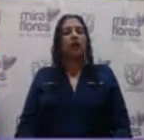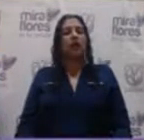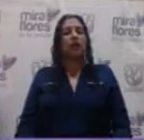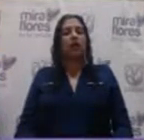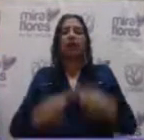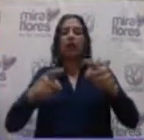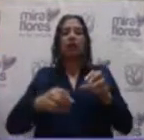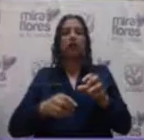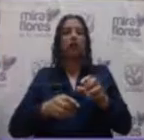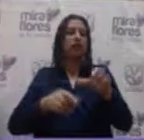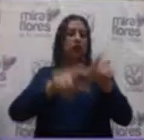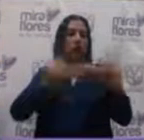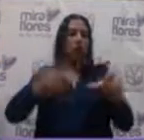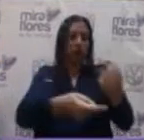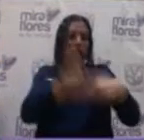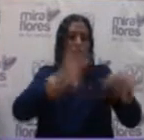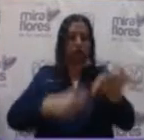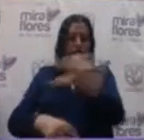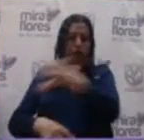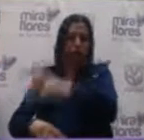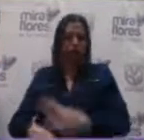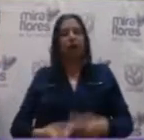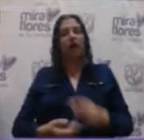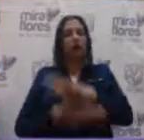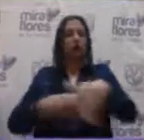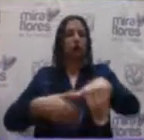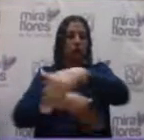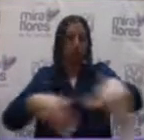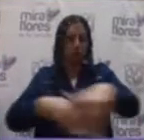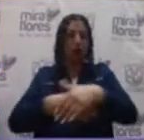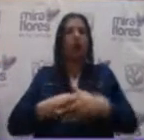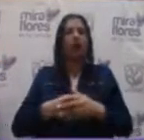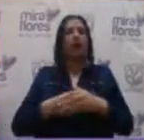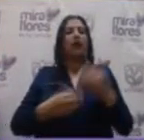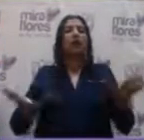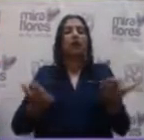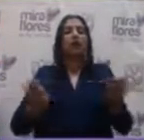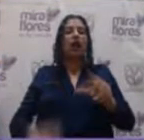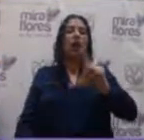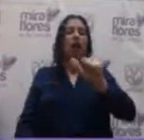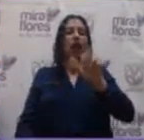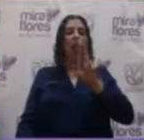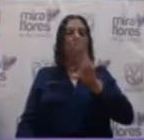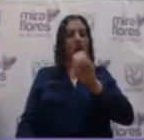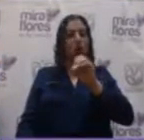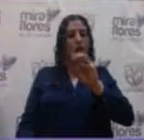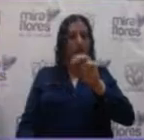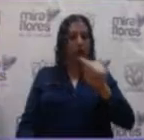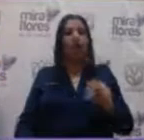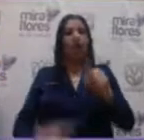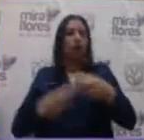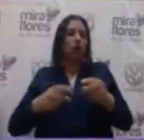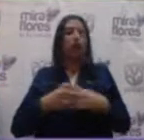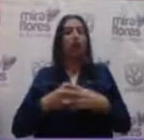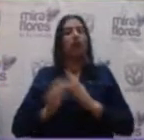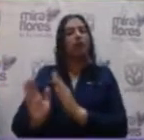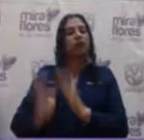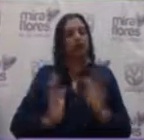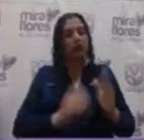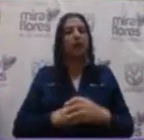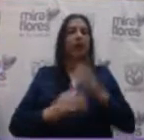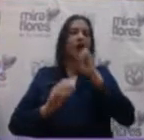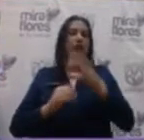diversos establecimientos comerciales y espacios públicos ubicados en el Centro Comercial Arcomar, de acuerdo con los procedimientos previstos en la